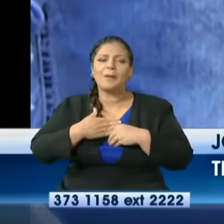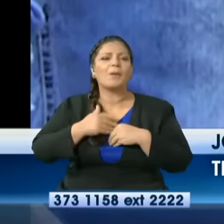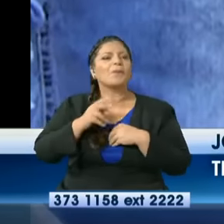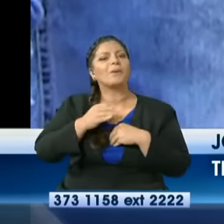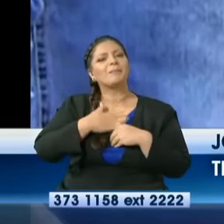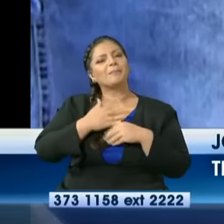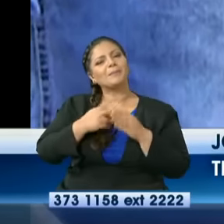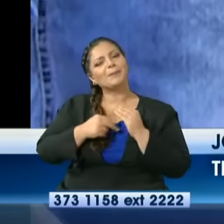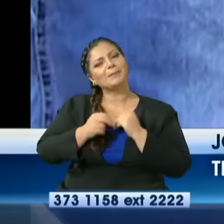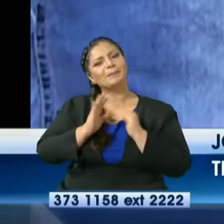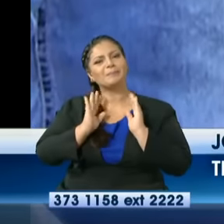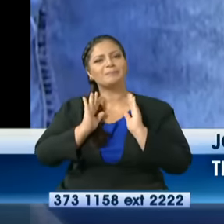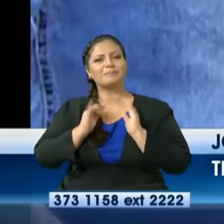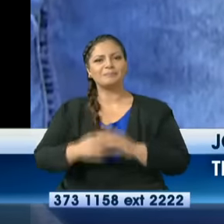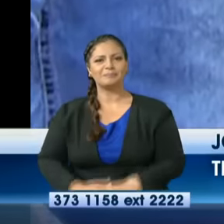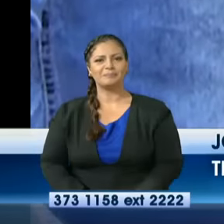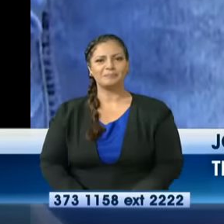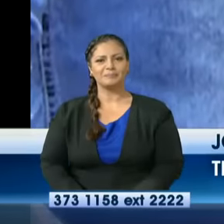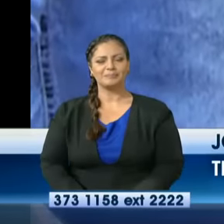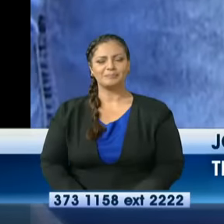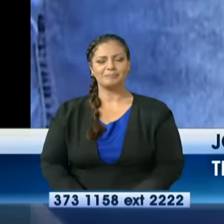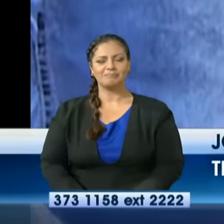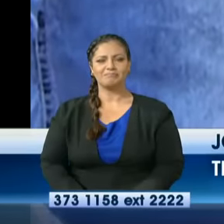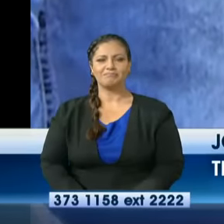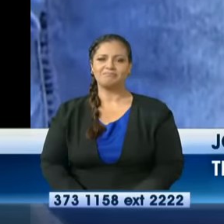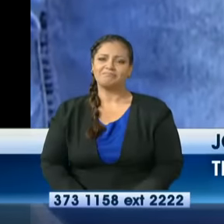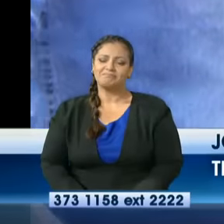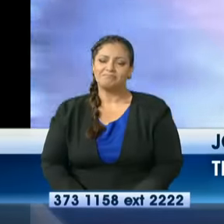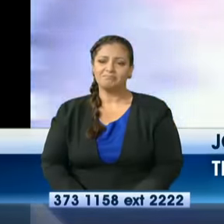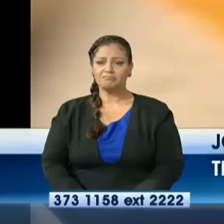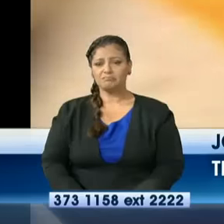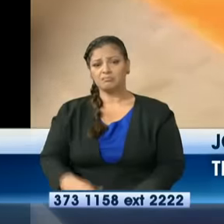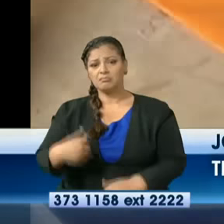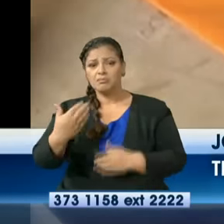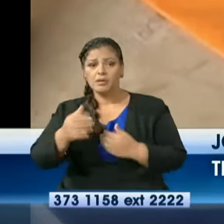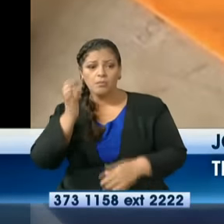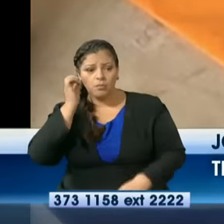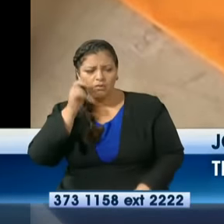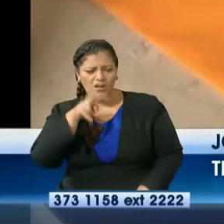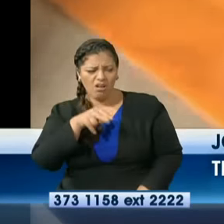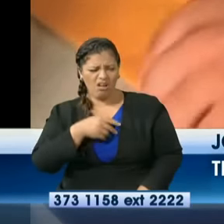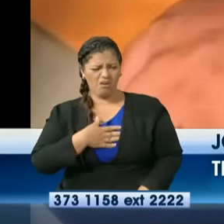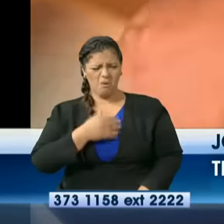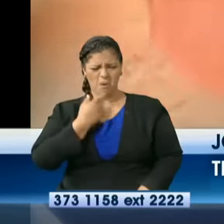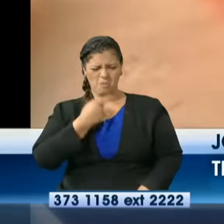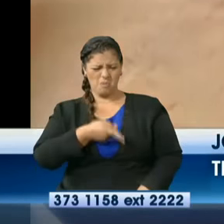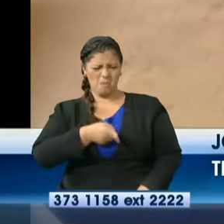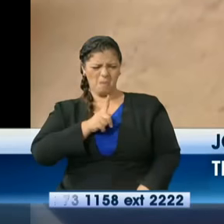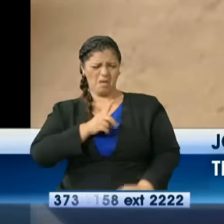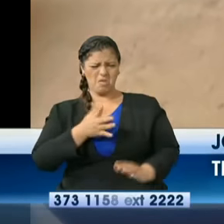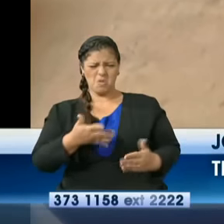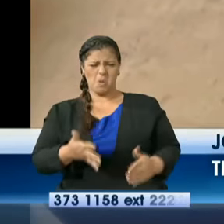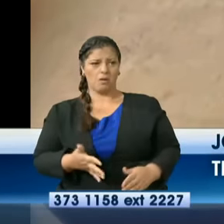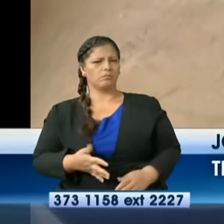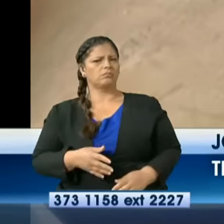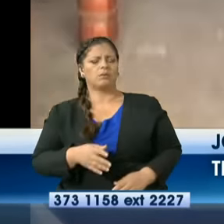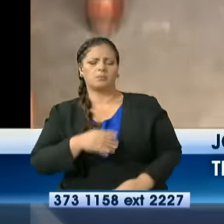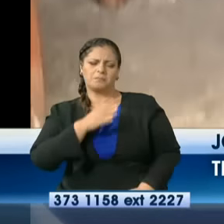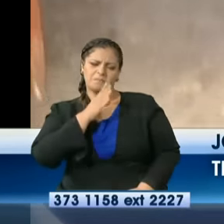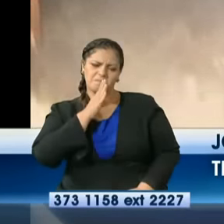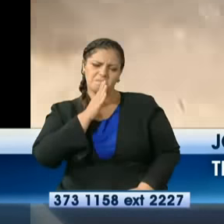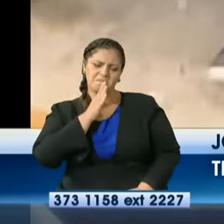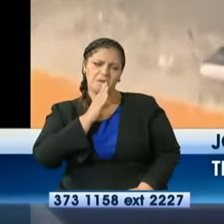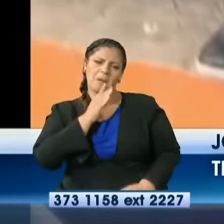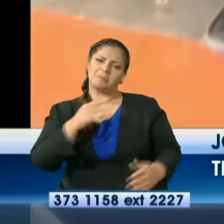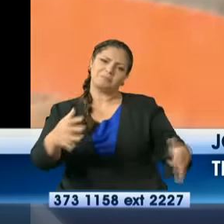me llegue la mujer indicada nomás, que me sepa aceptar como soy. Y está luchando por conseguir un empleo. Tengo mano, tengo pie